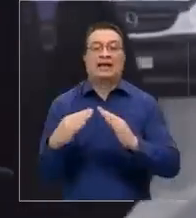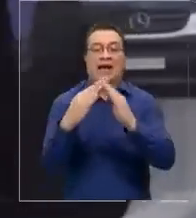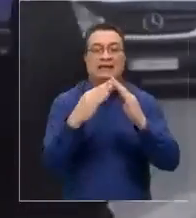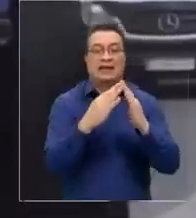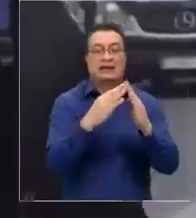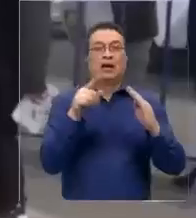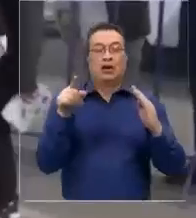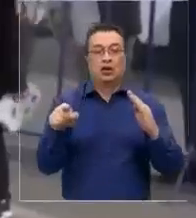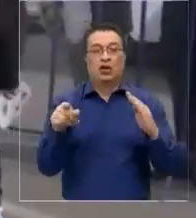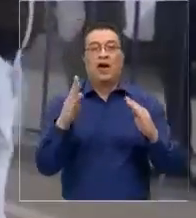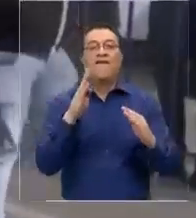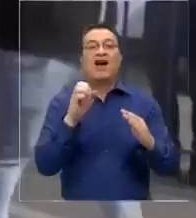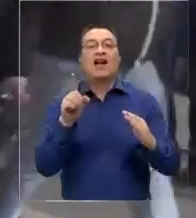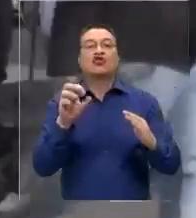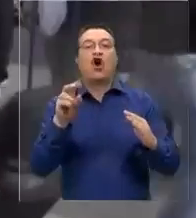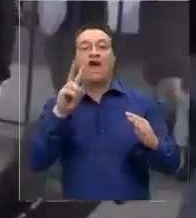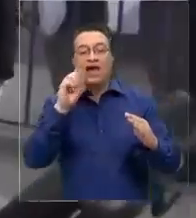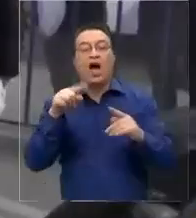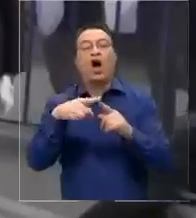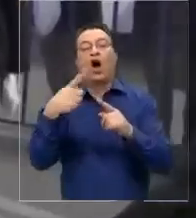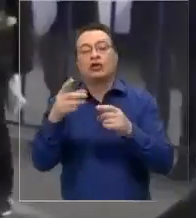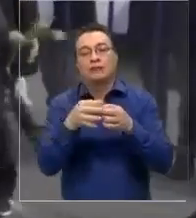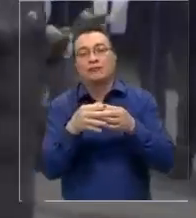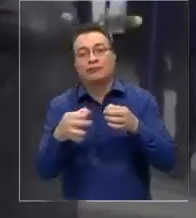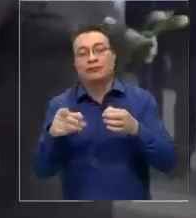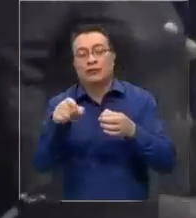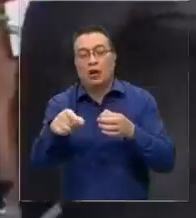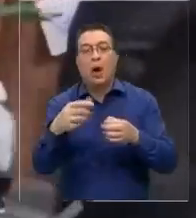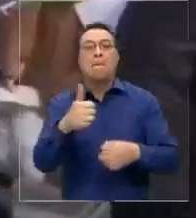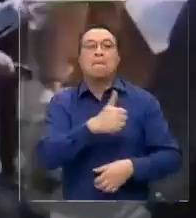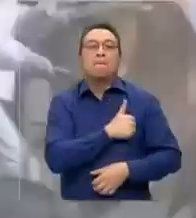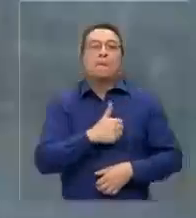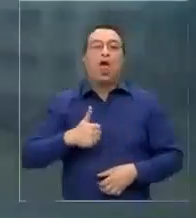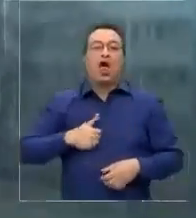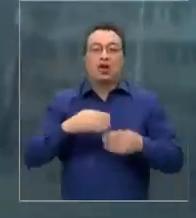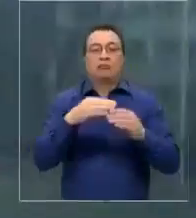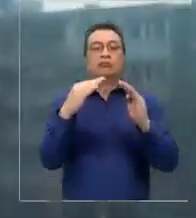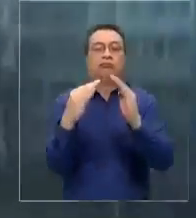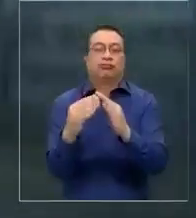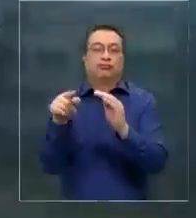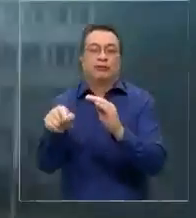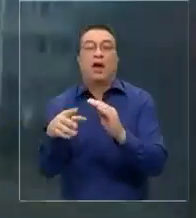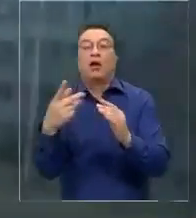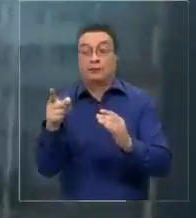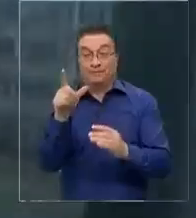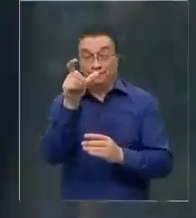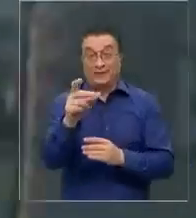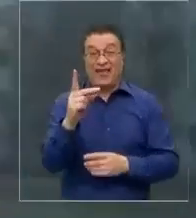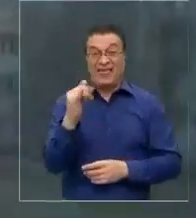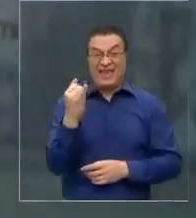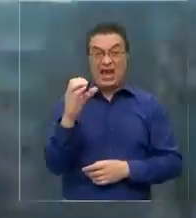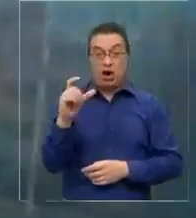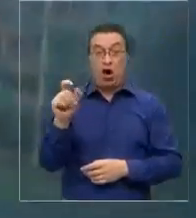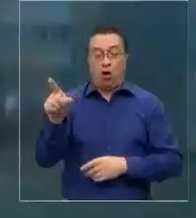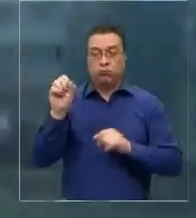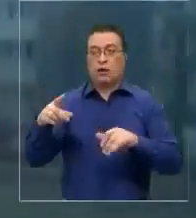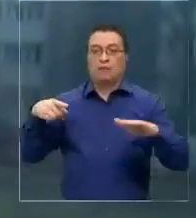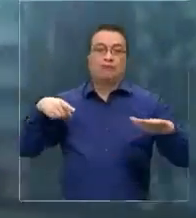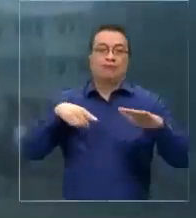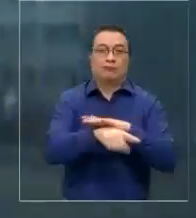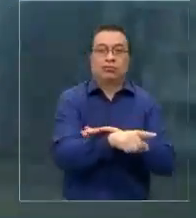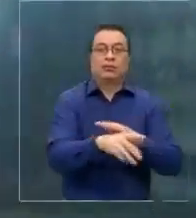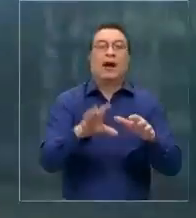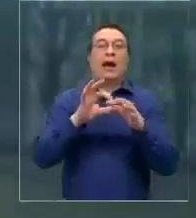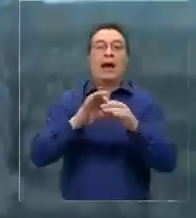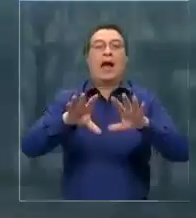en Varsovia y la otra ubicada en la ciudad de Przemysl de la nación polaca. Diego Balcarce es uno de los que pudo refugiarse gracias